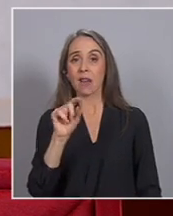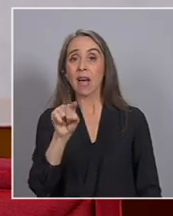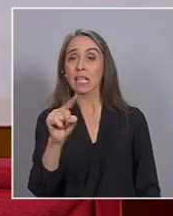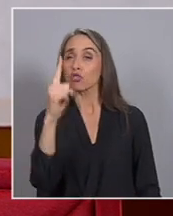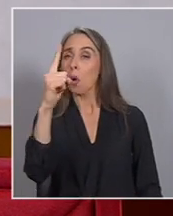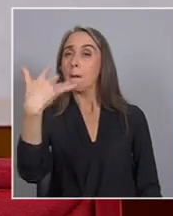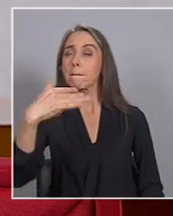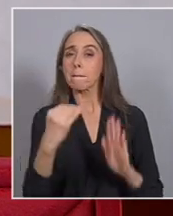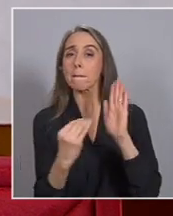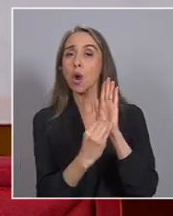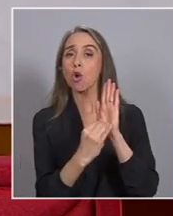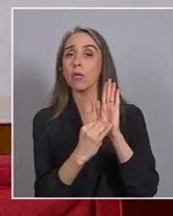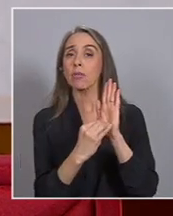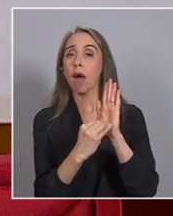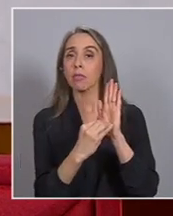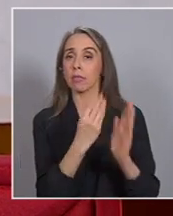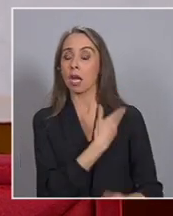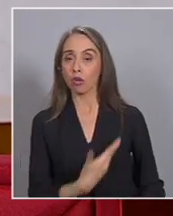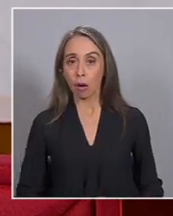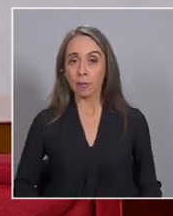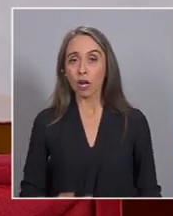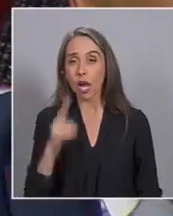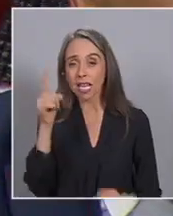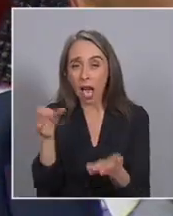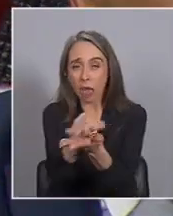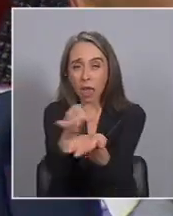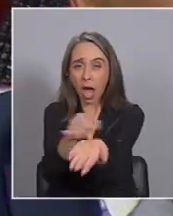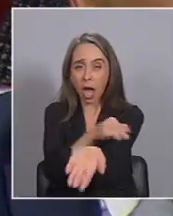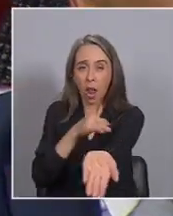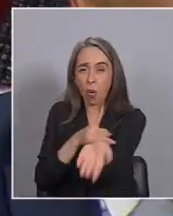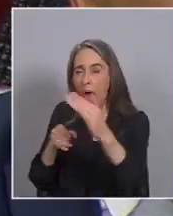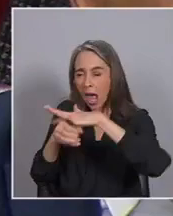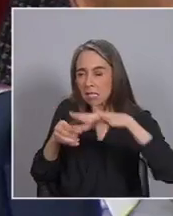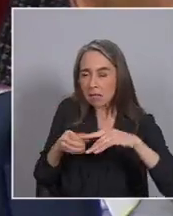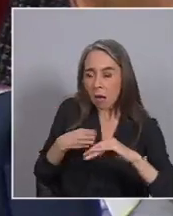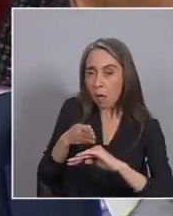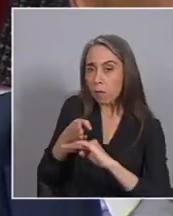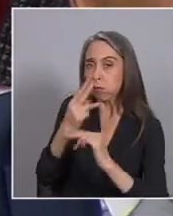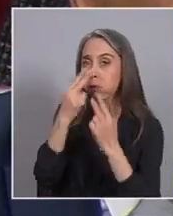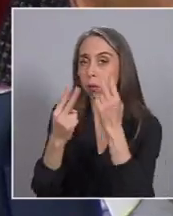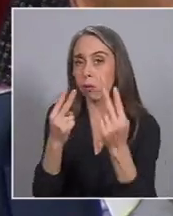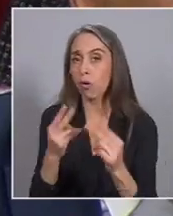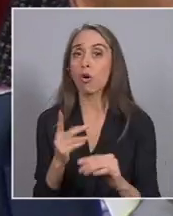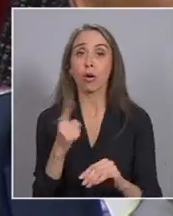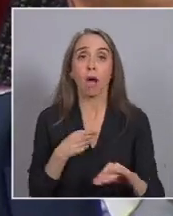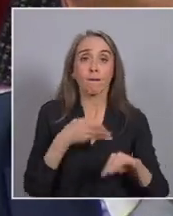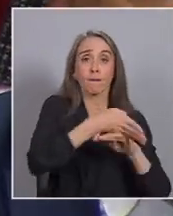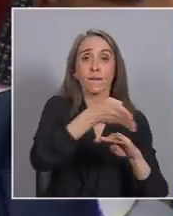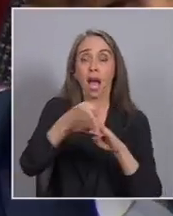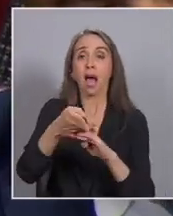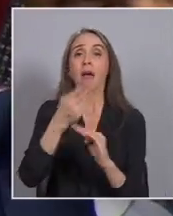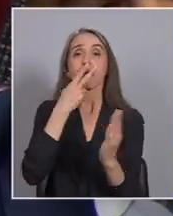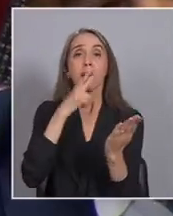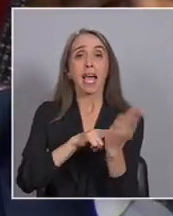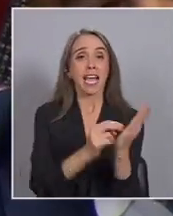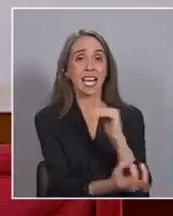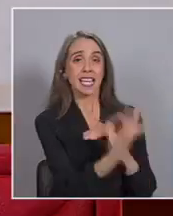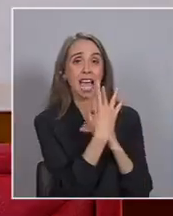prioridad central del gobierno. En cada rincón del país que he visitado y en cada una de las cartas que he